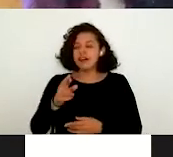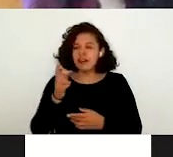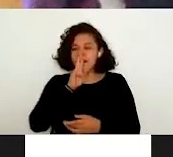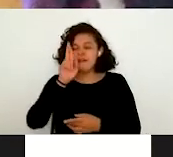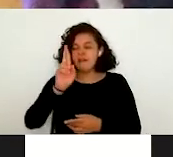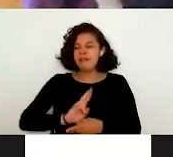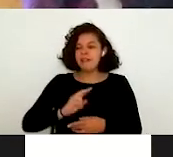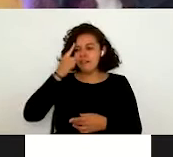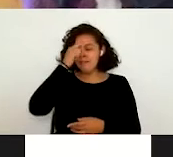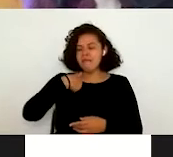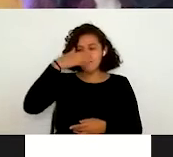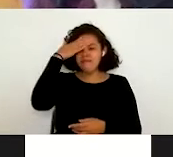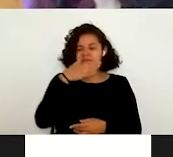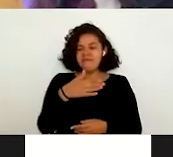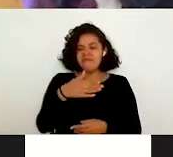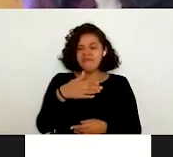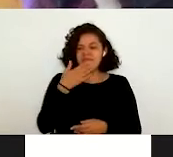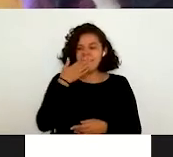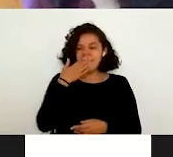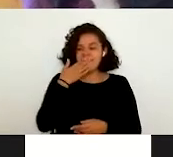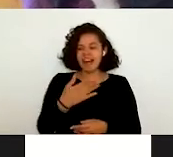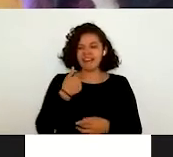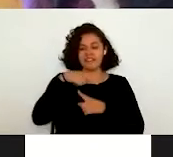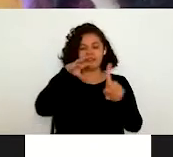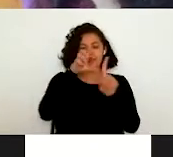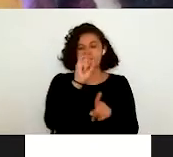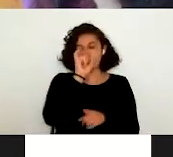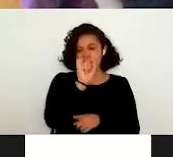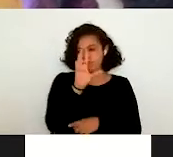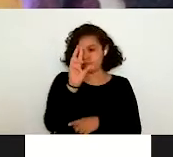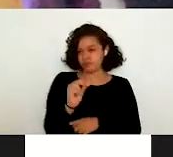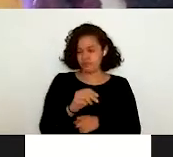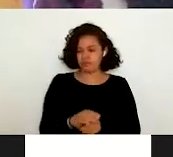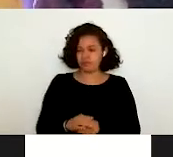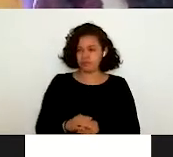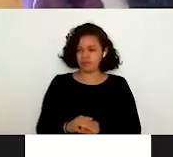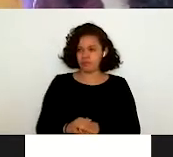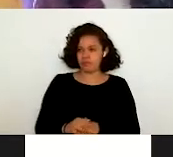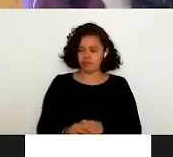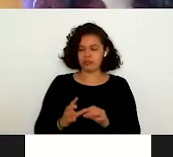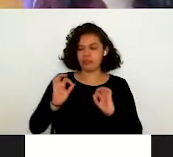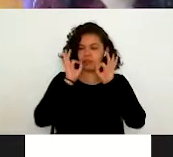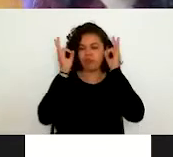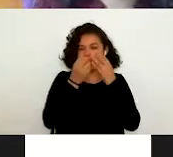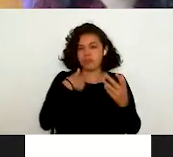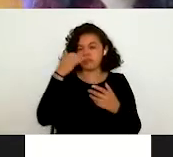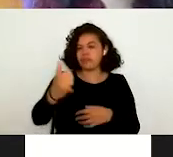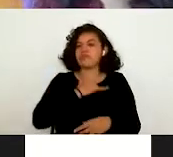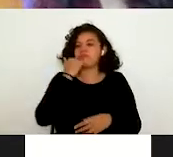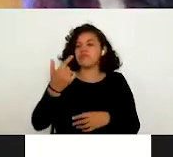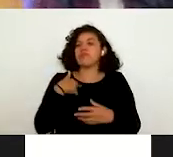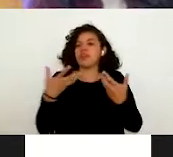saber que yo voy a llegar al resultado o al impacto que quiero a través de lo que estoy